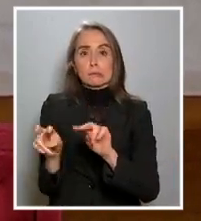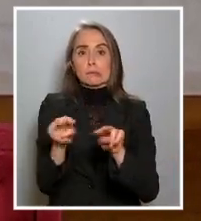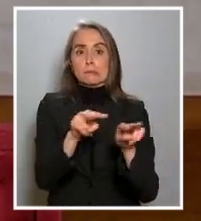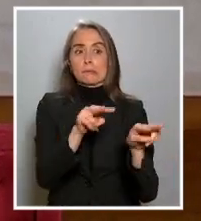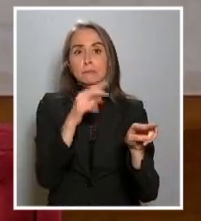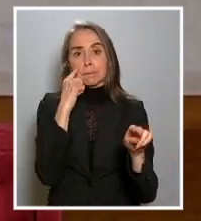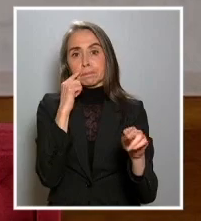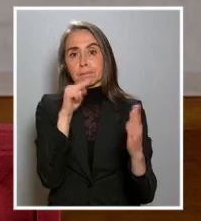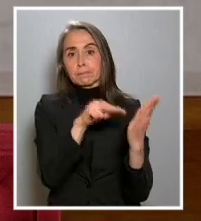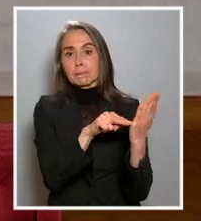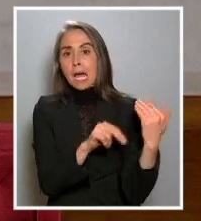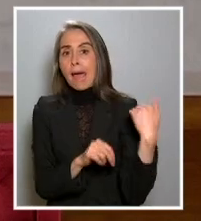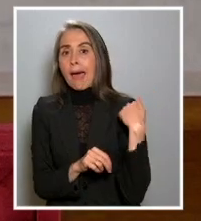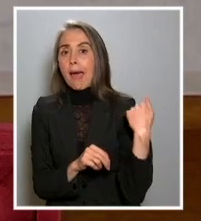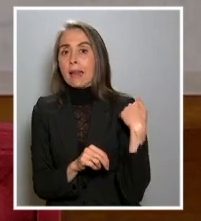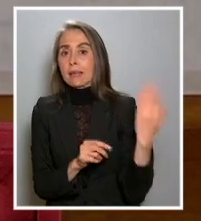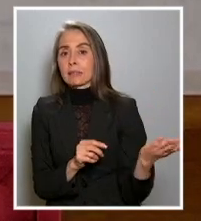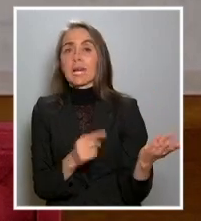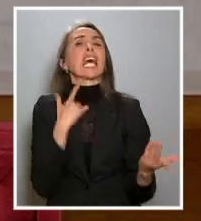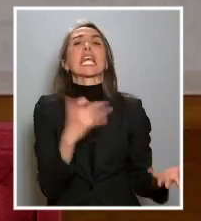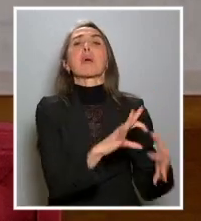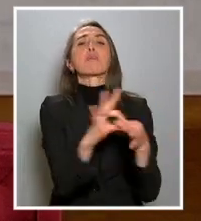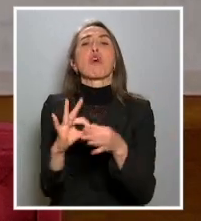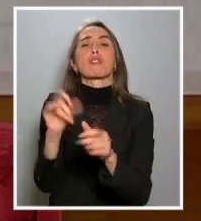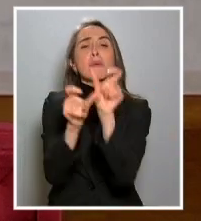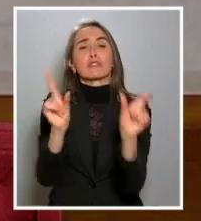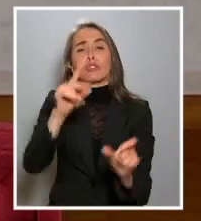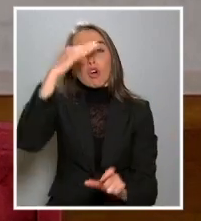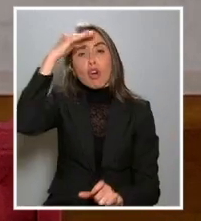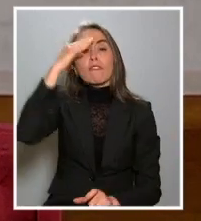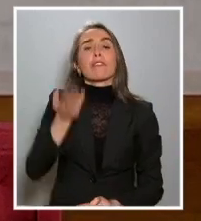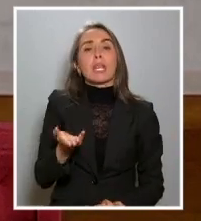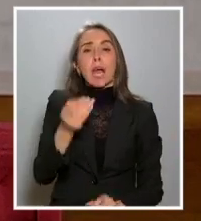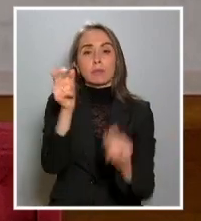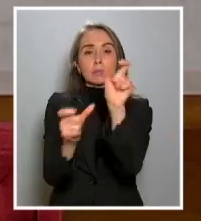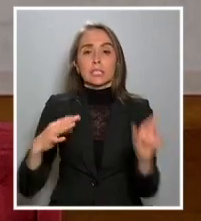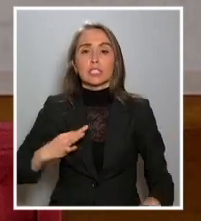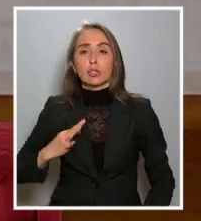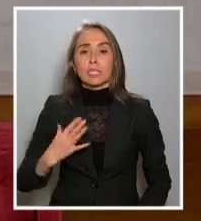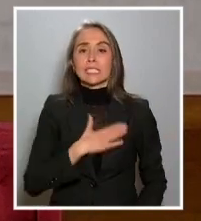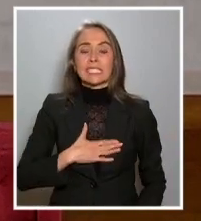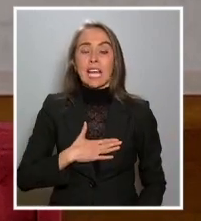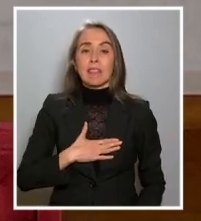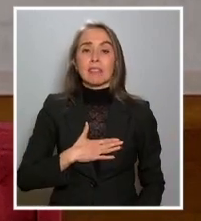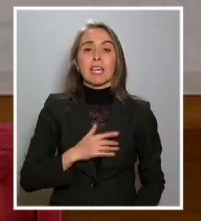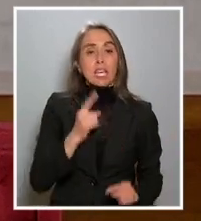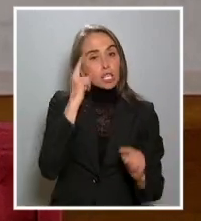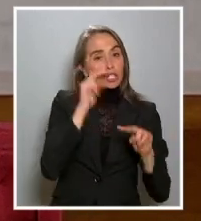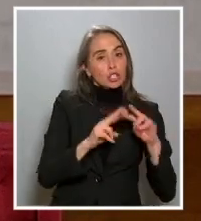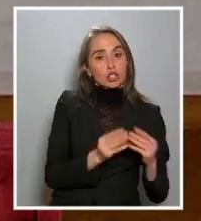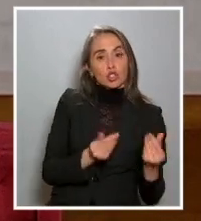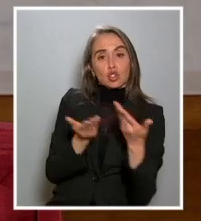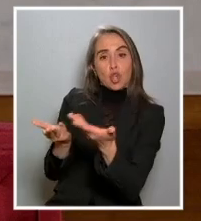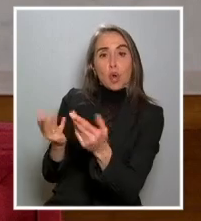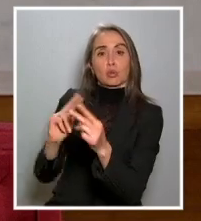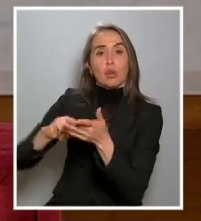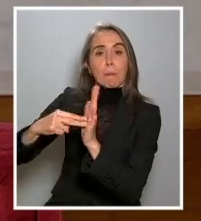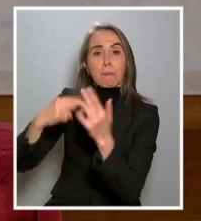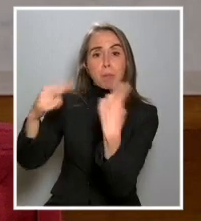alerta. ¿Cuál es el motivo? Los ciudadanos sienten que en lugar de ofrecer soluciones a sus problemas,